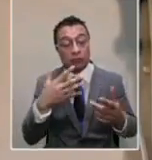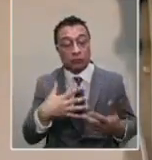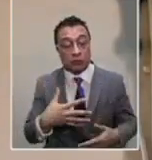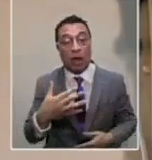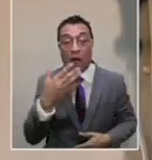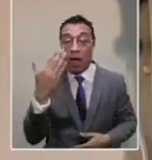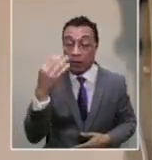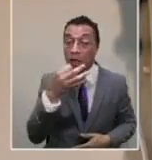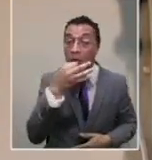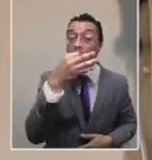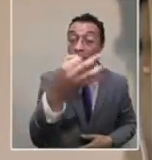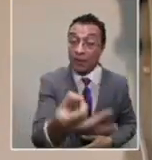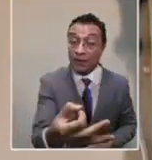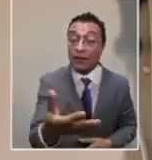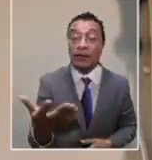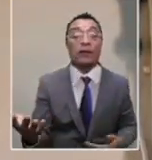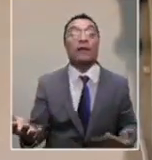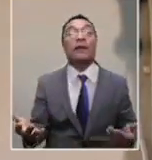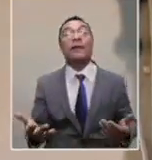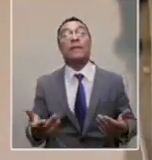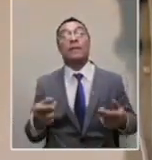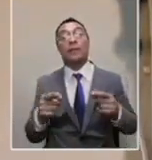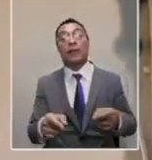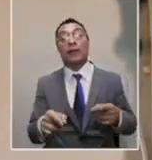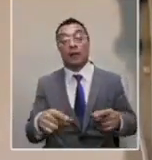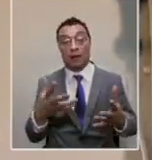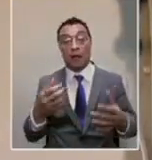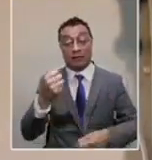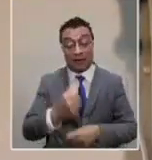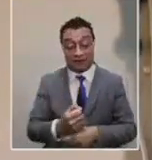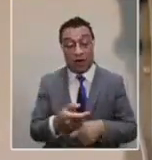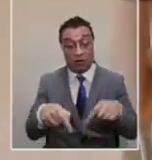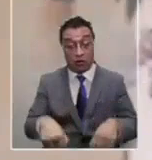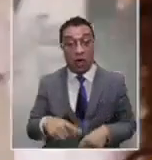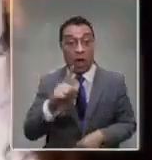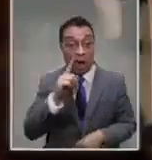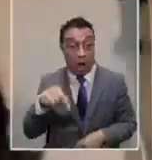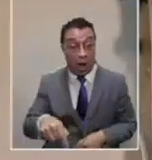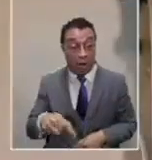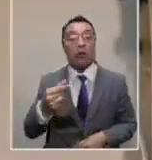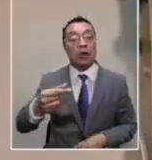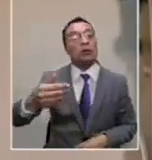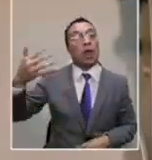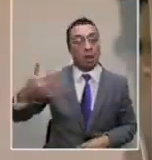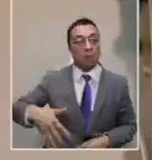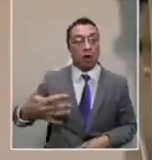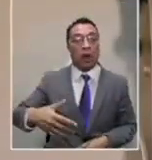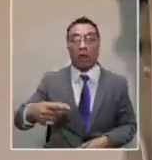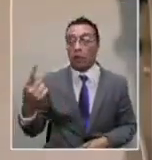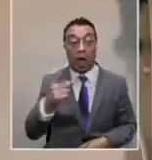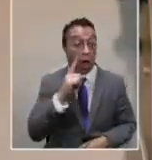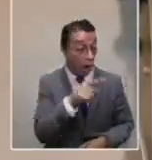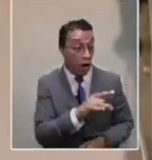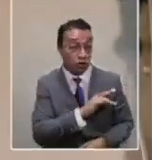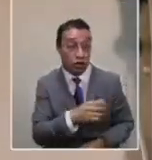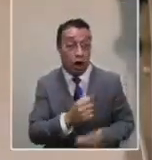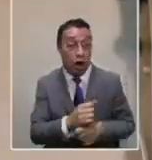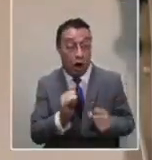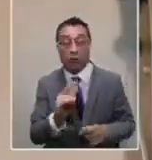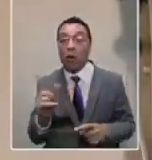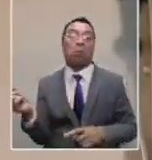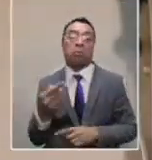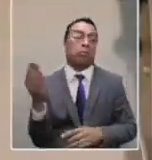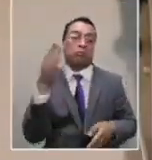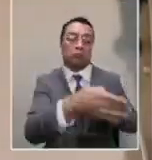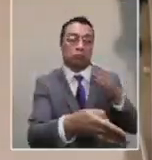yo decía, señalaba antes que la, el que haya empleo aquí es un factor importante para la llegada de inmigrantes.